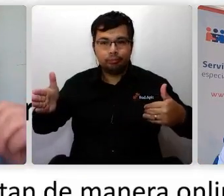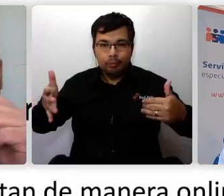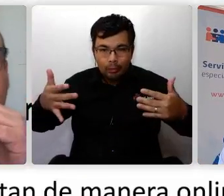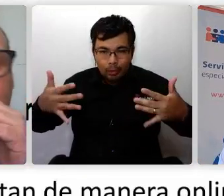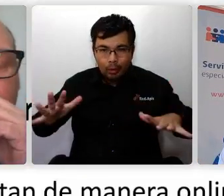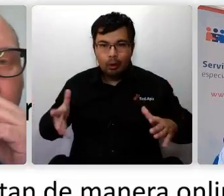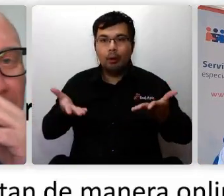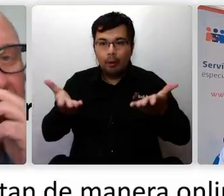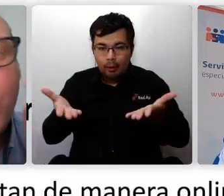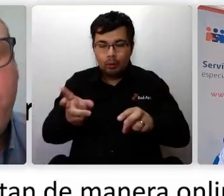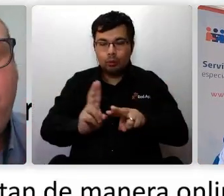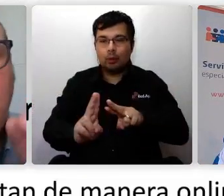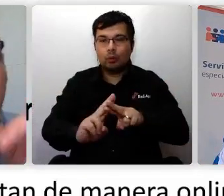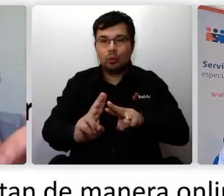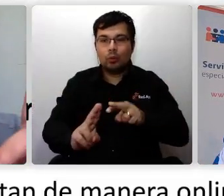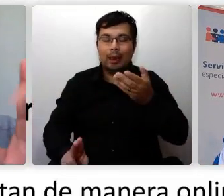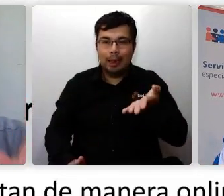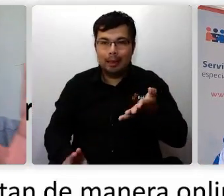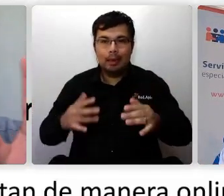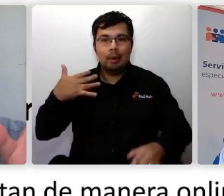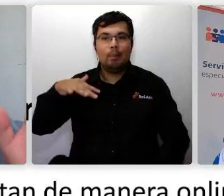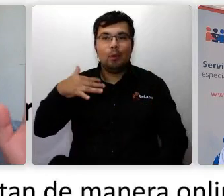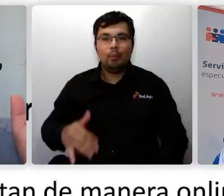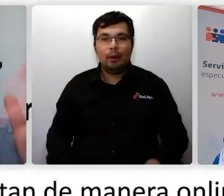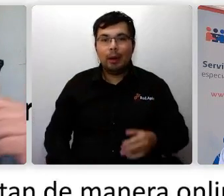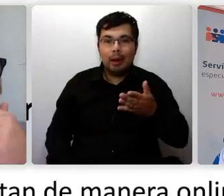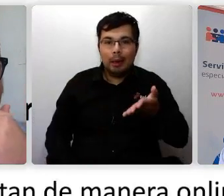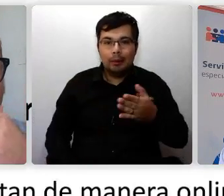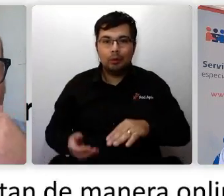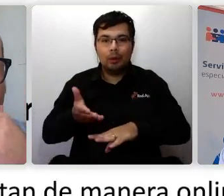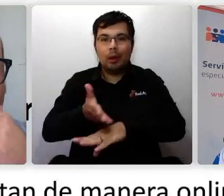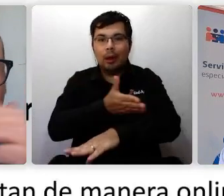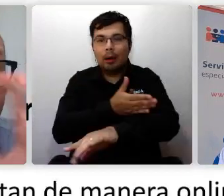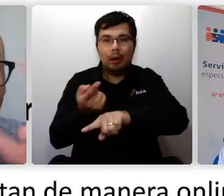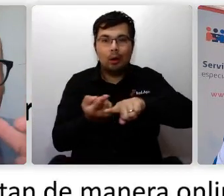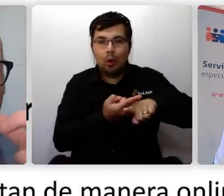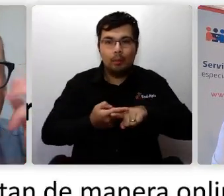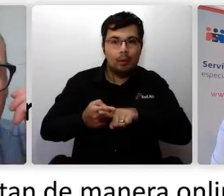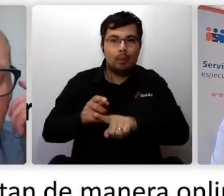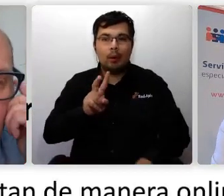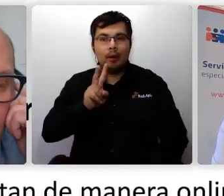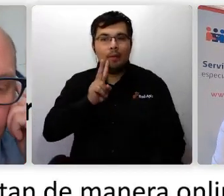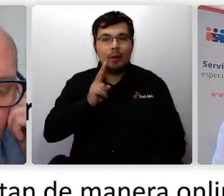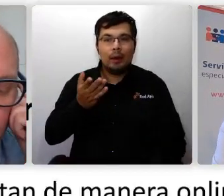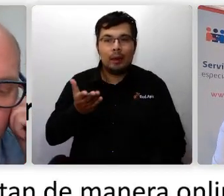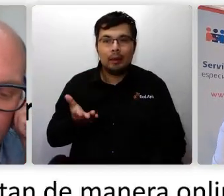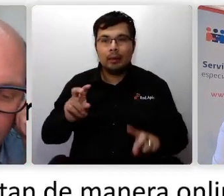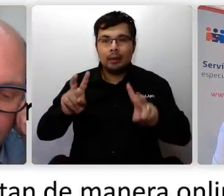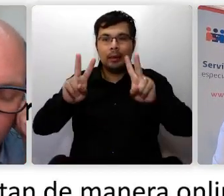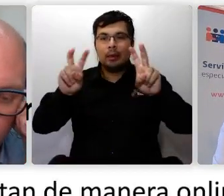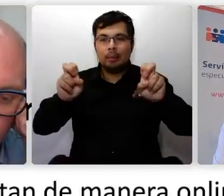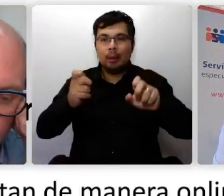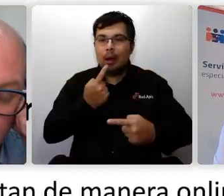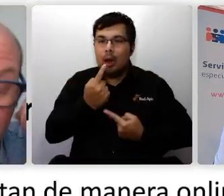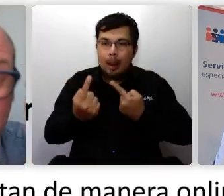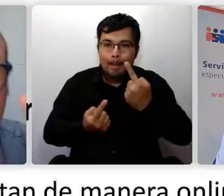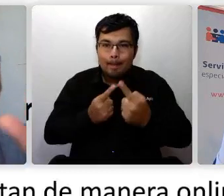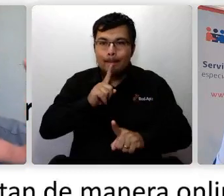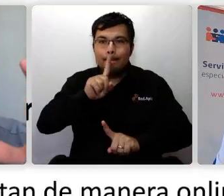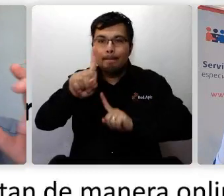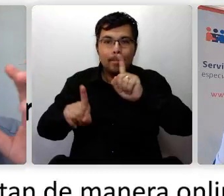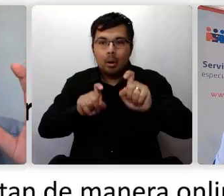dar una solución. Ese es el tema. Eso es importante, Iván, porque sumamente lo conversamos también el viernes, donde se dio mucho desde esa perspectiva, digamos, las consultas, que claro, cosas